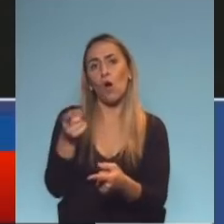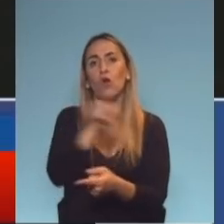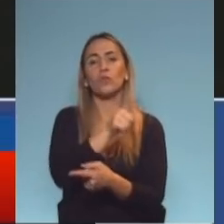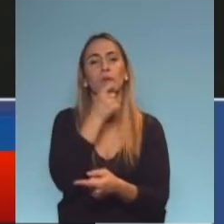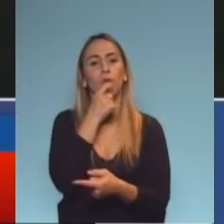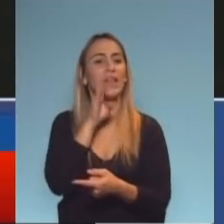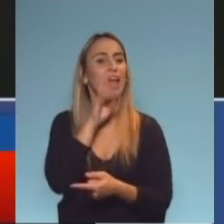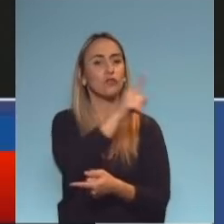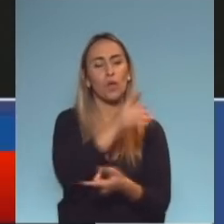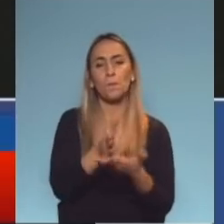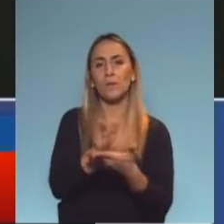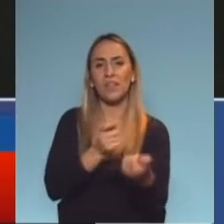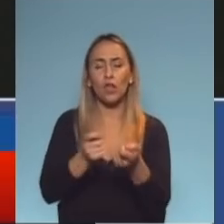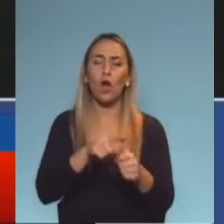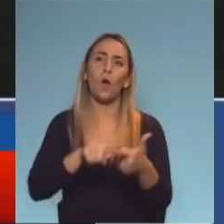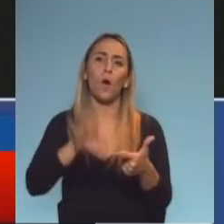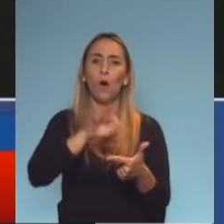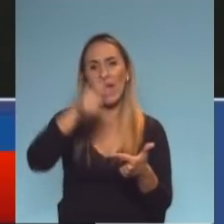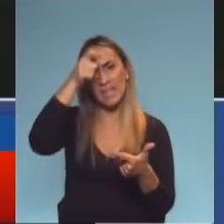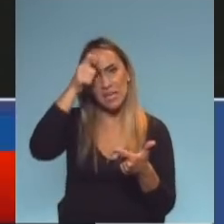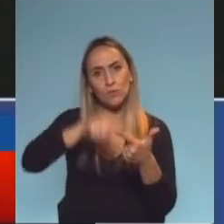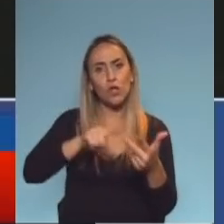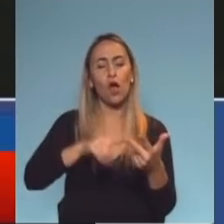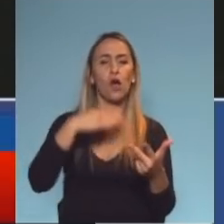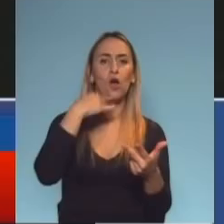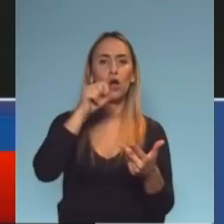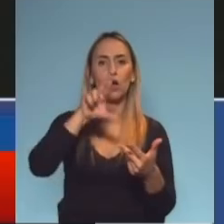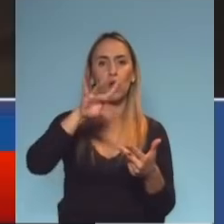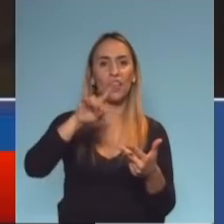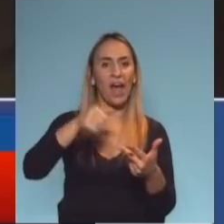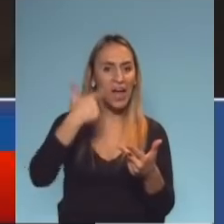Estados Unidos, Egipto, Jordania. ¿Qué evaluación hacen?